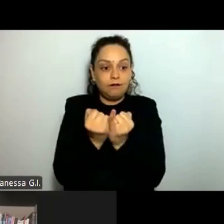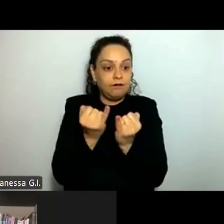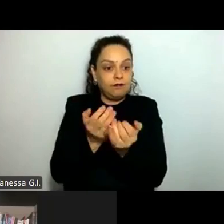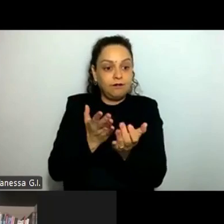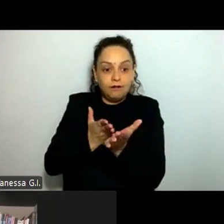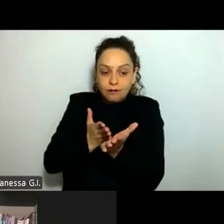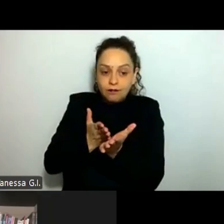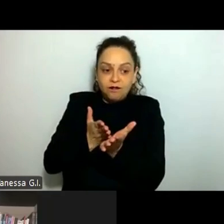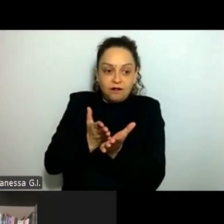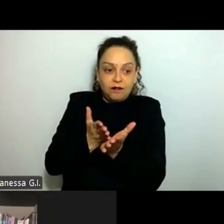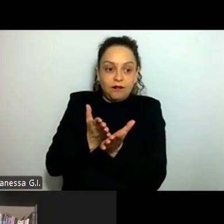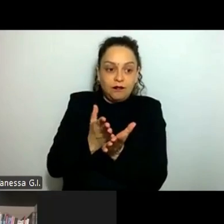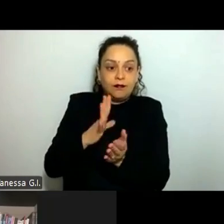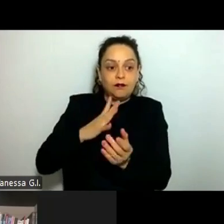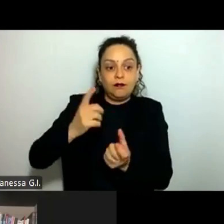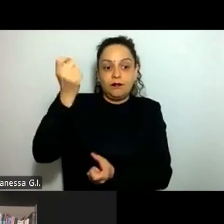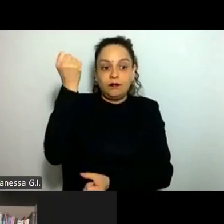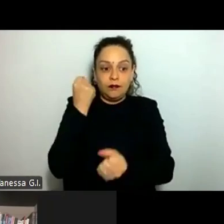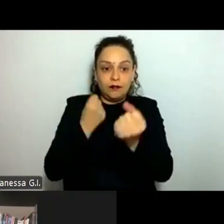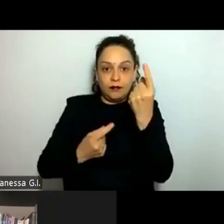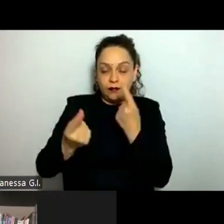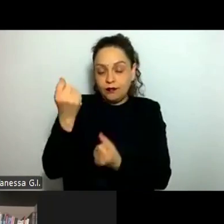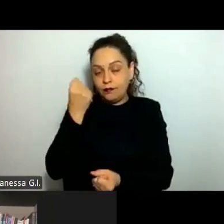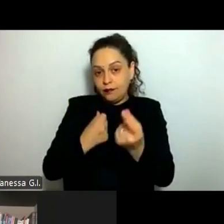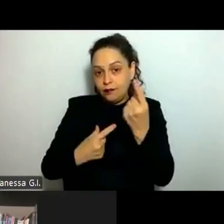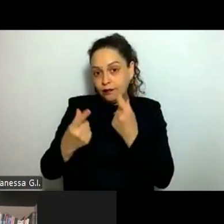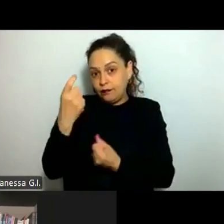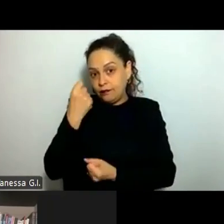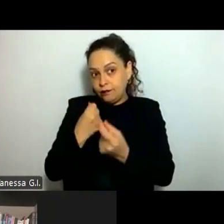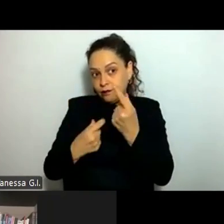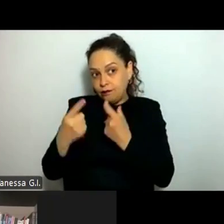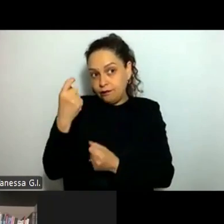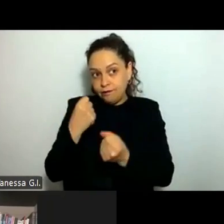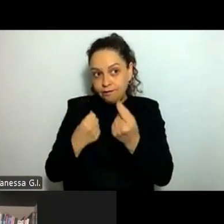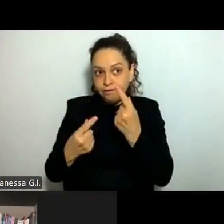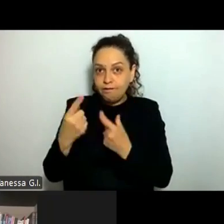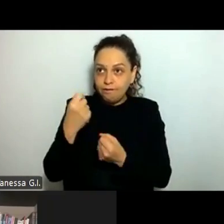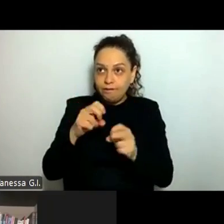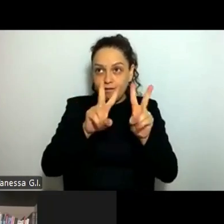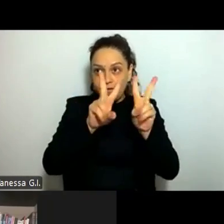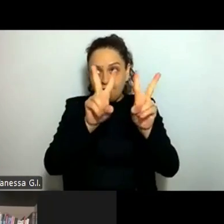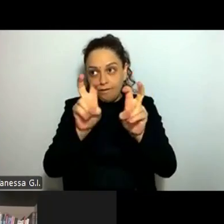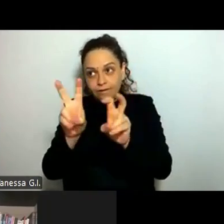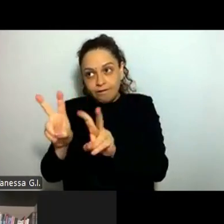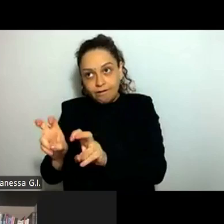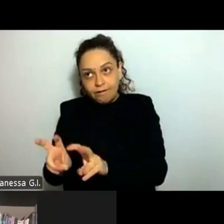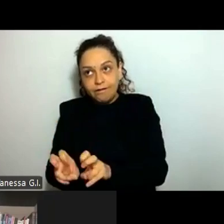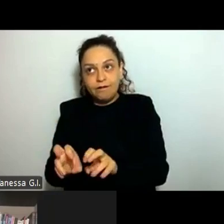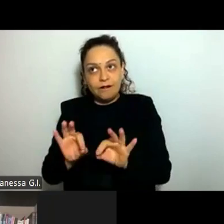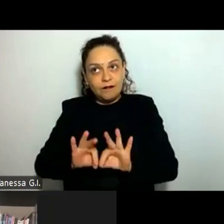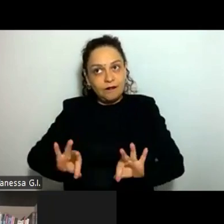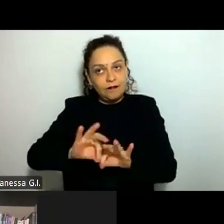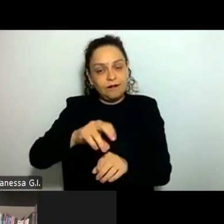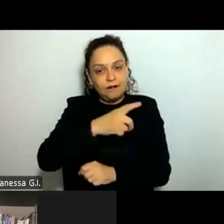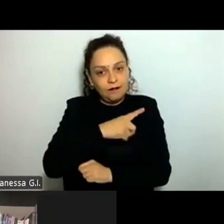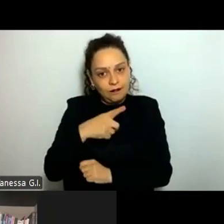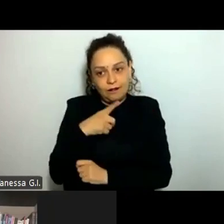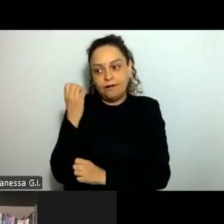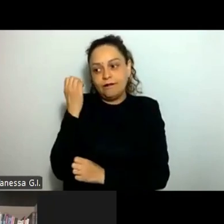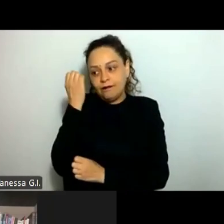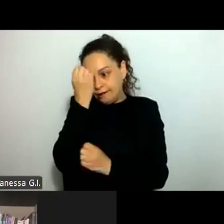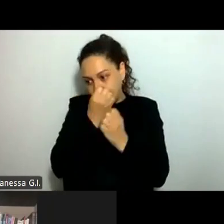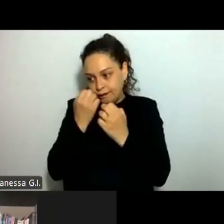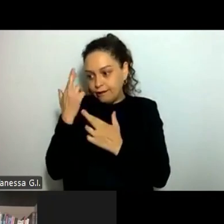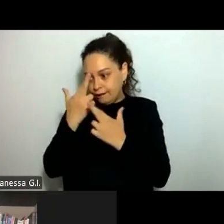todavía por ahí algunos temas que creo que son dignos de tomarse en consideración. Tenemos el